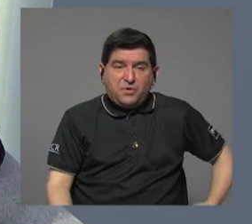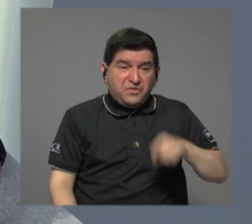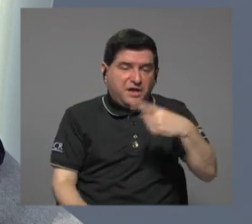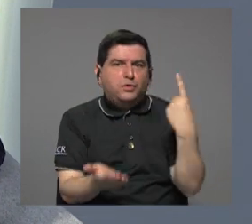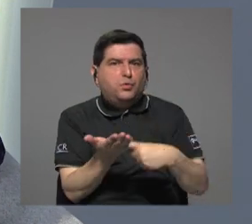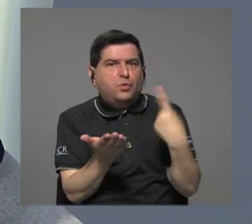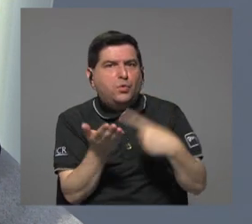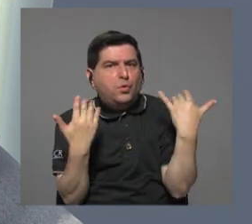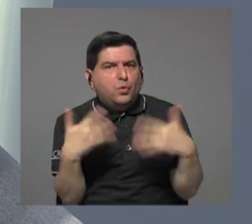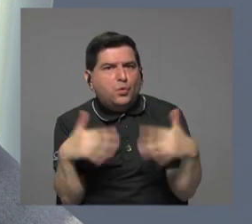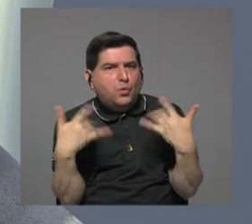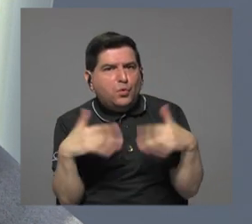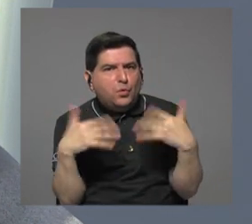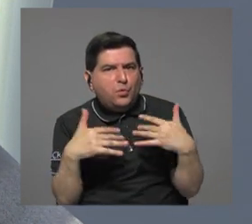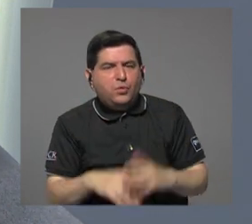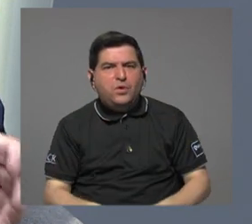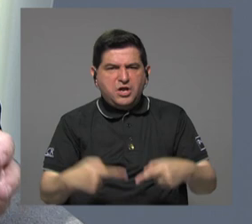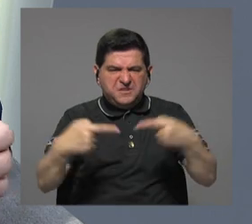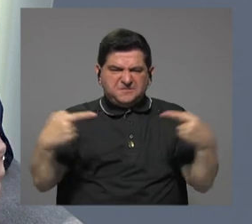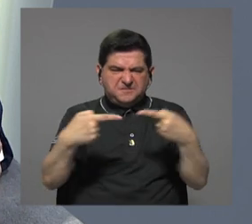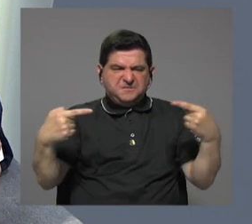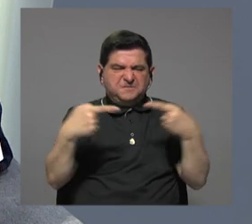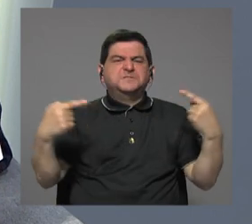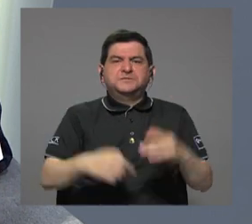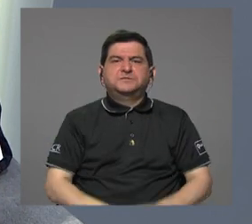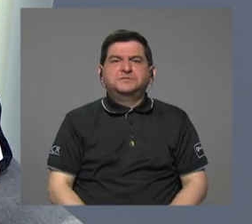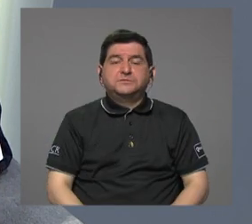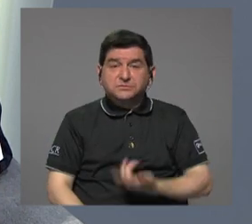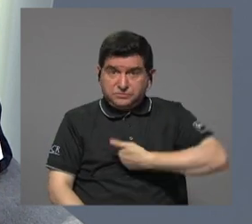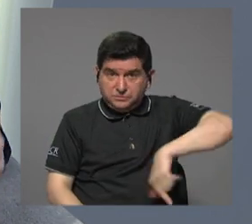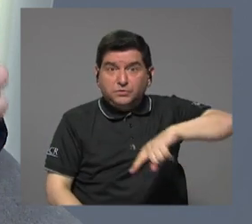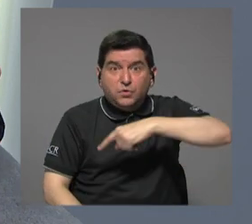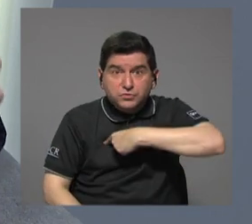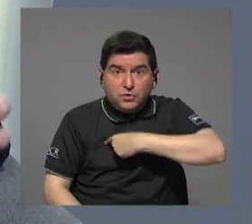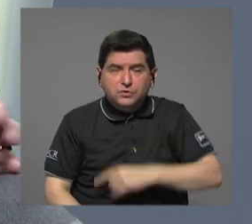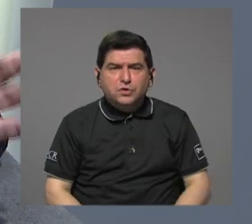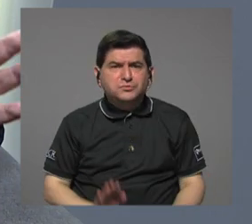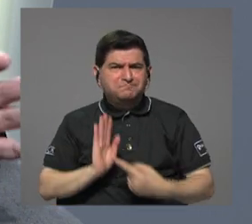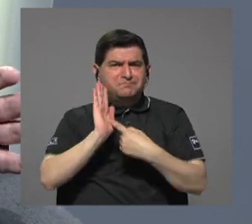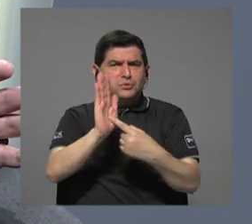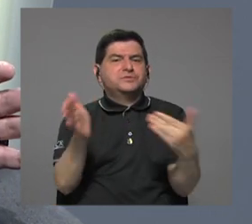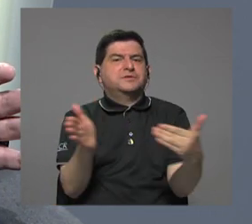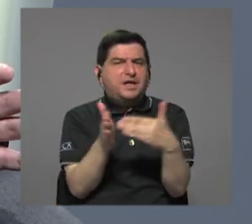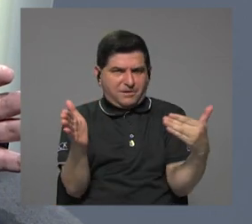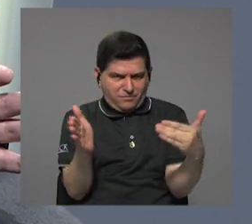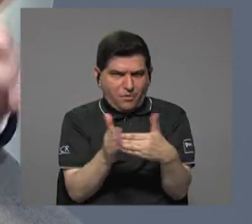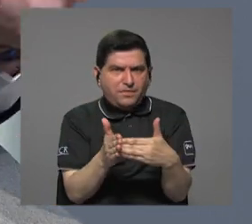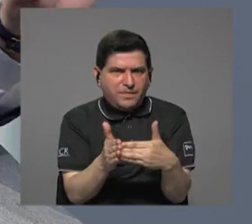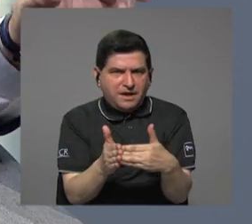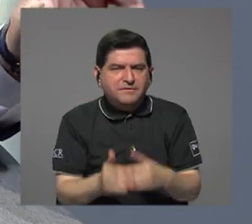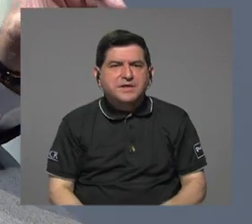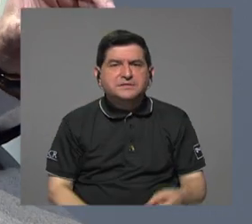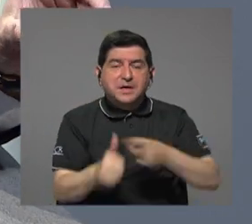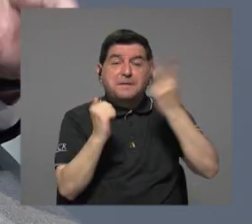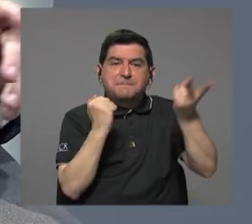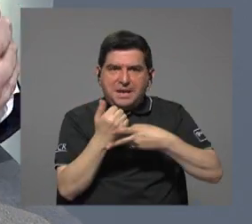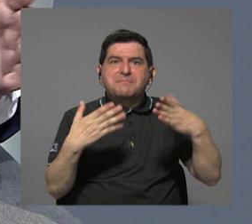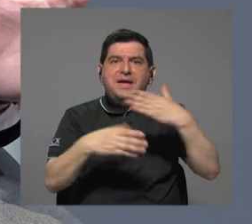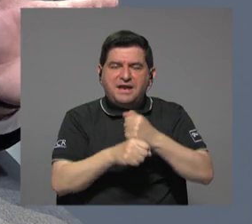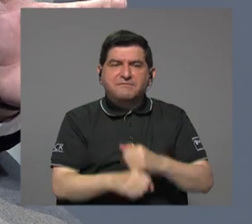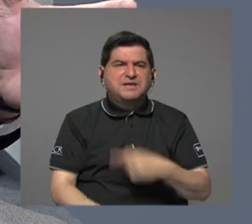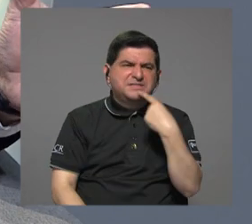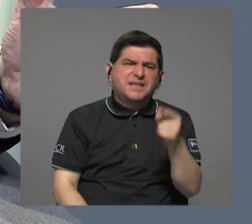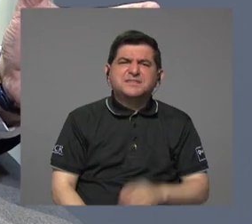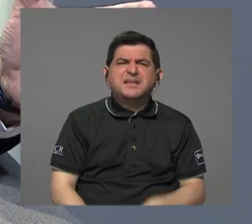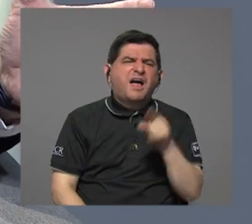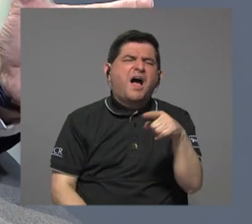discusión y viene una gran oposición por parte nuestra de señalar nuevamente como la primera vez que lo hicimos que nos decían